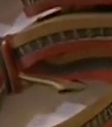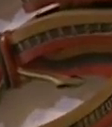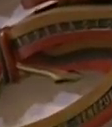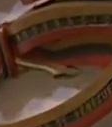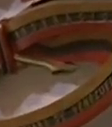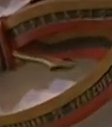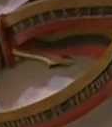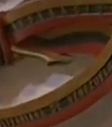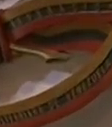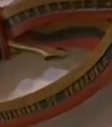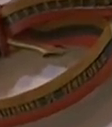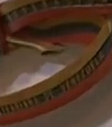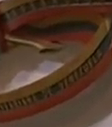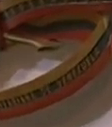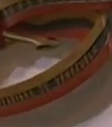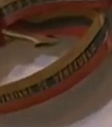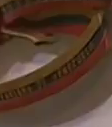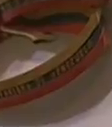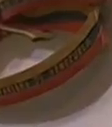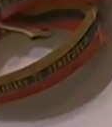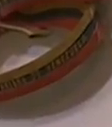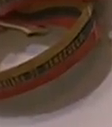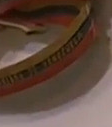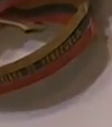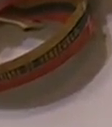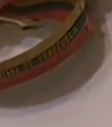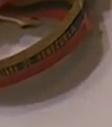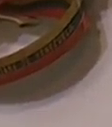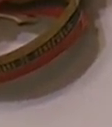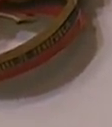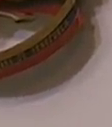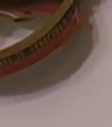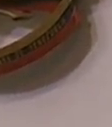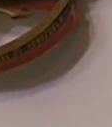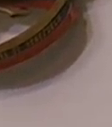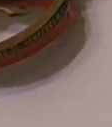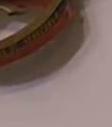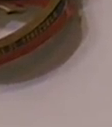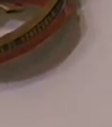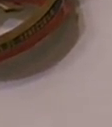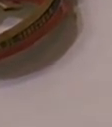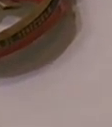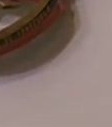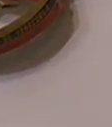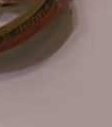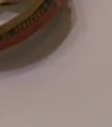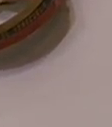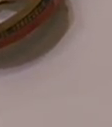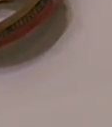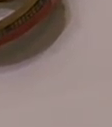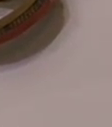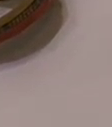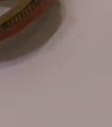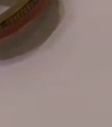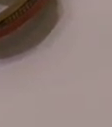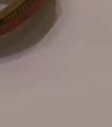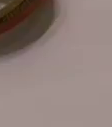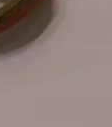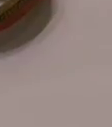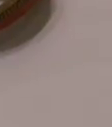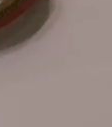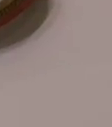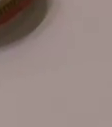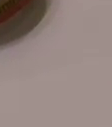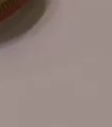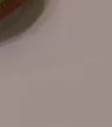diciembre respectivamente. Vamos a escuchar aparte de lo que es la 36ª sesión de la Asamblea